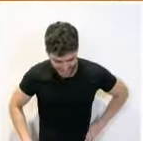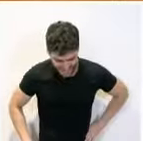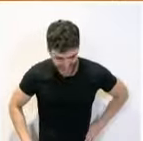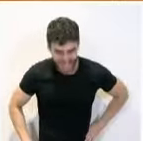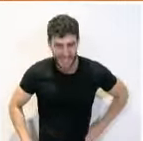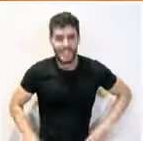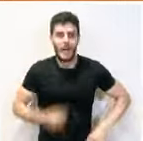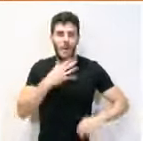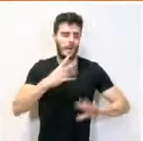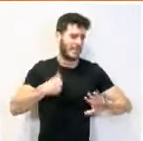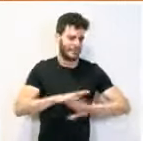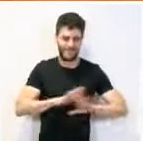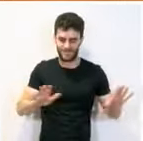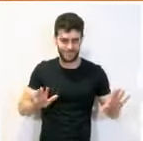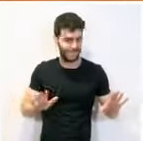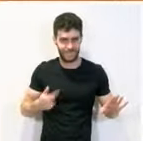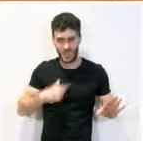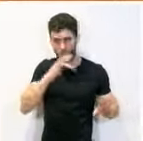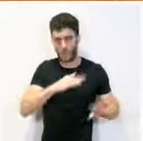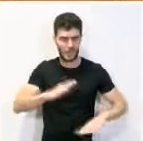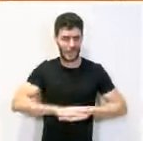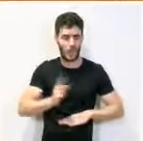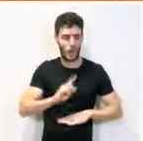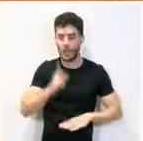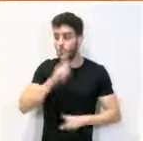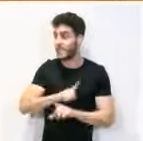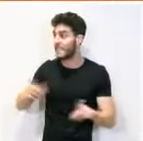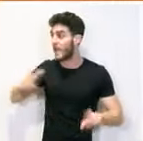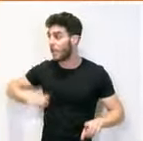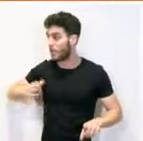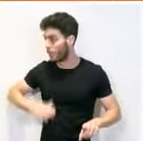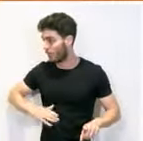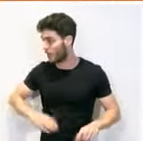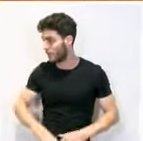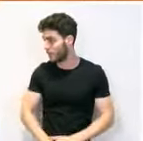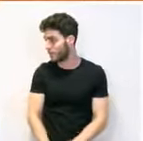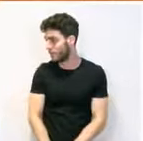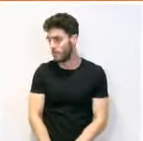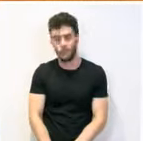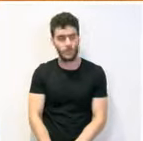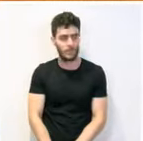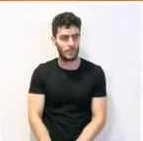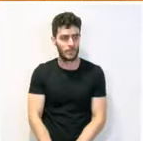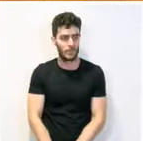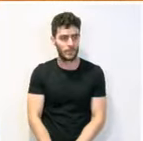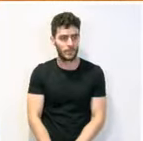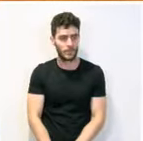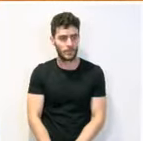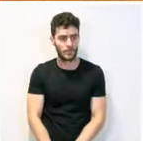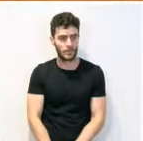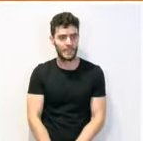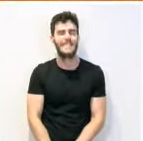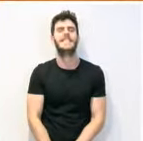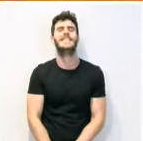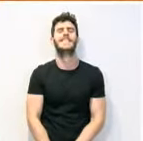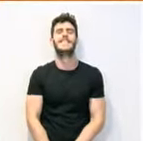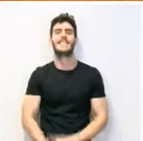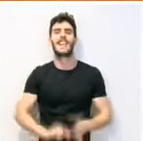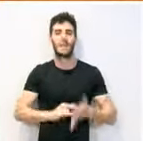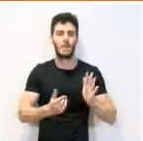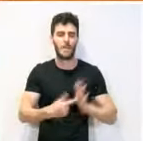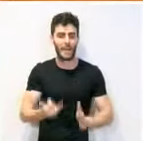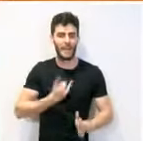lo voy a dejar estar. No se asusten porque hay alguna diputada Silencio. Que me ha pedido que tenía algún plan